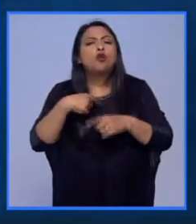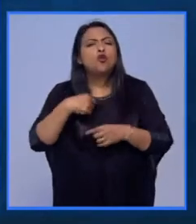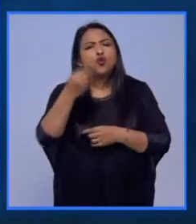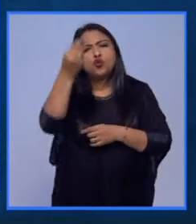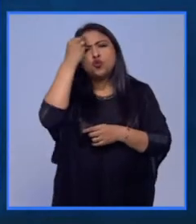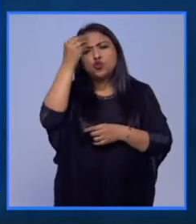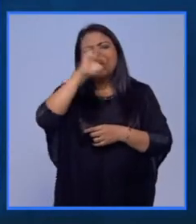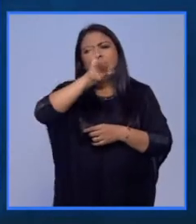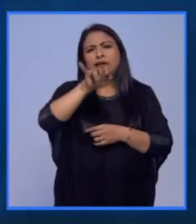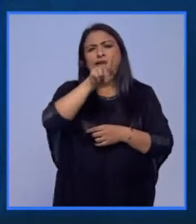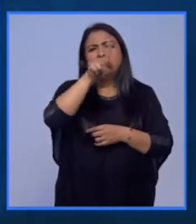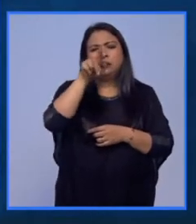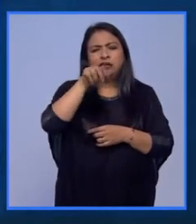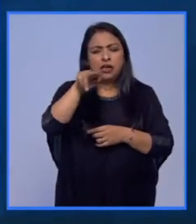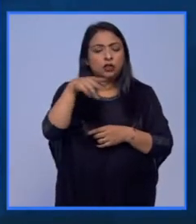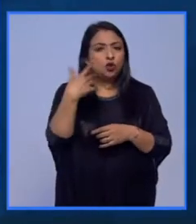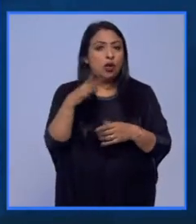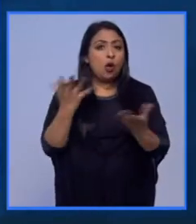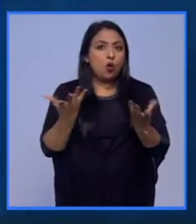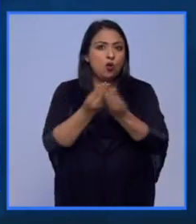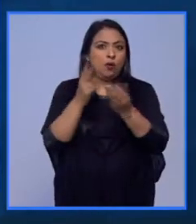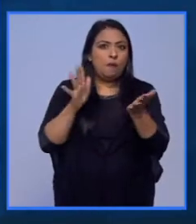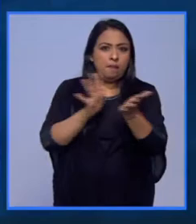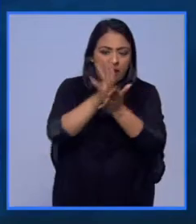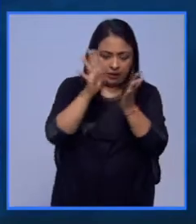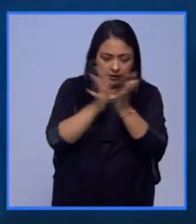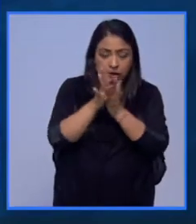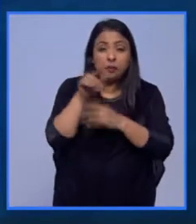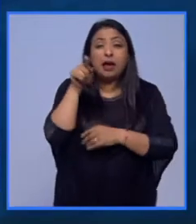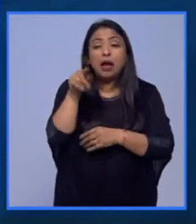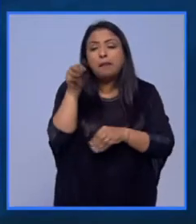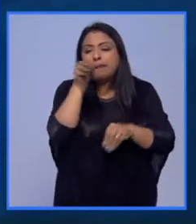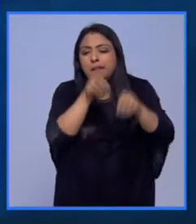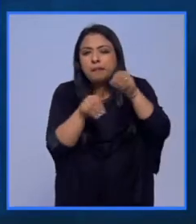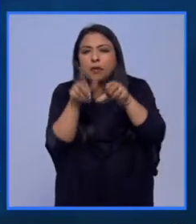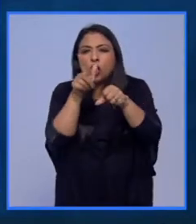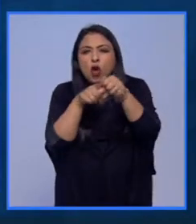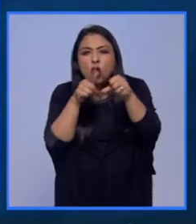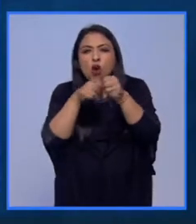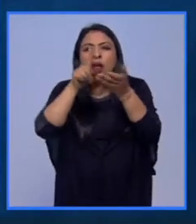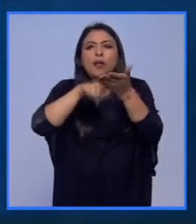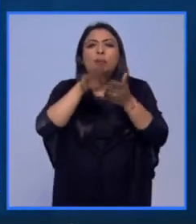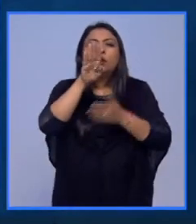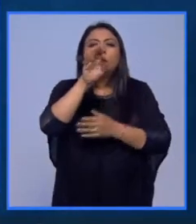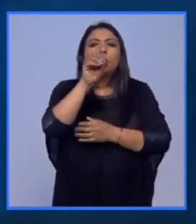que es Richard Bona. Y él le ha dado un color a una bulería.